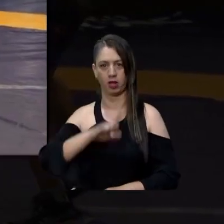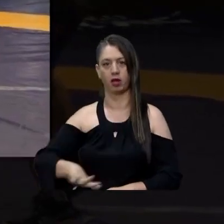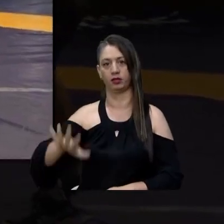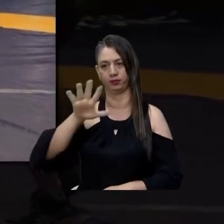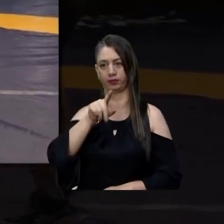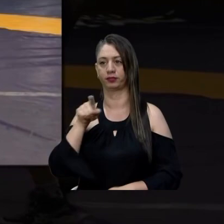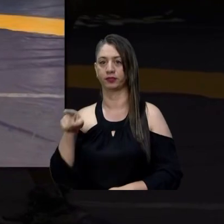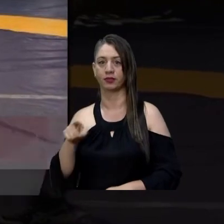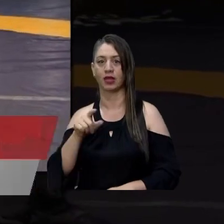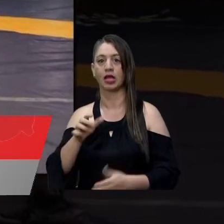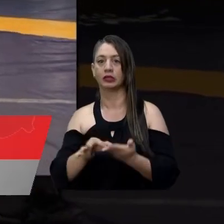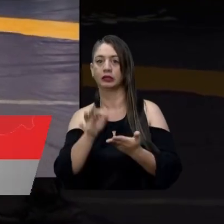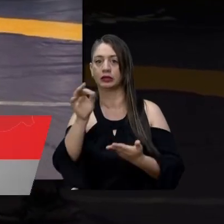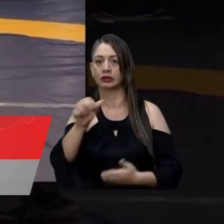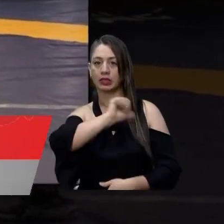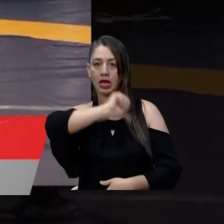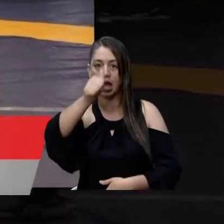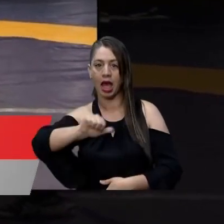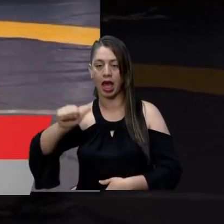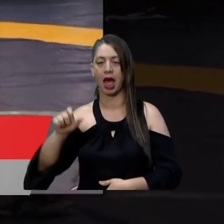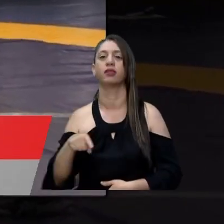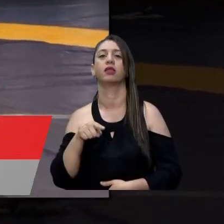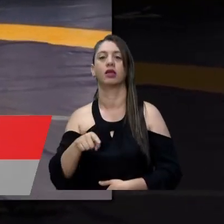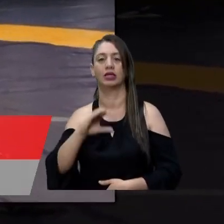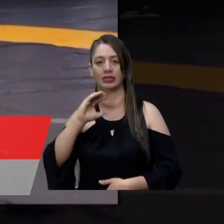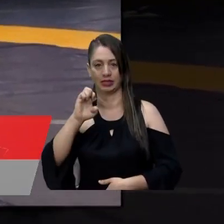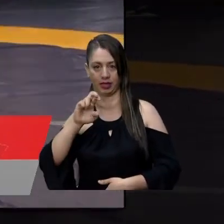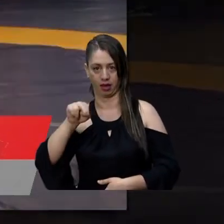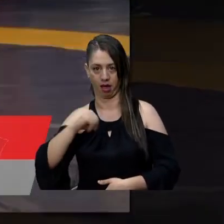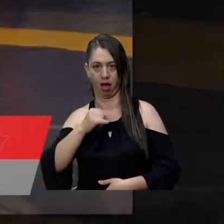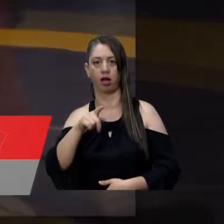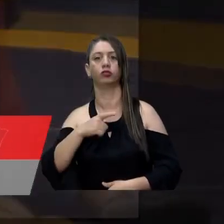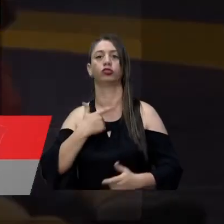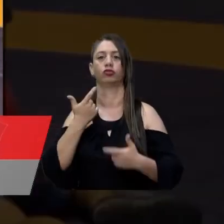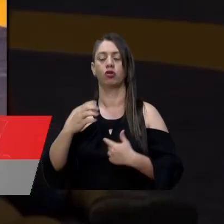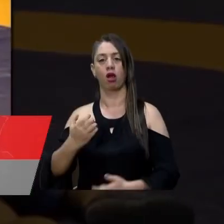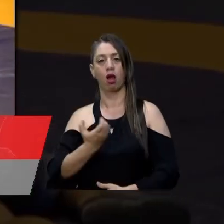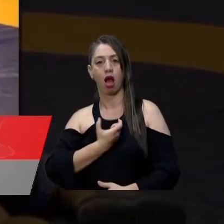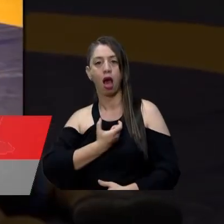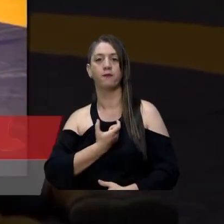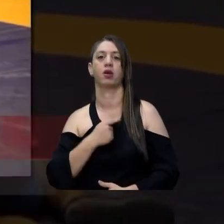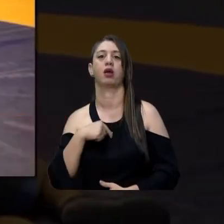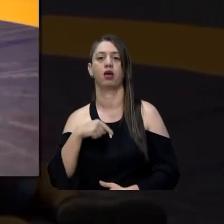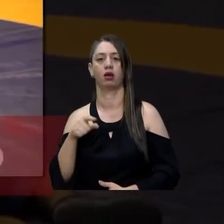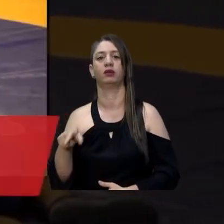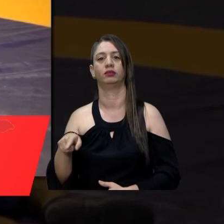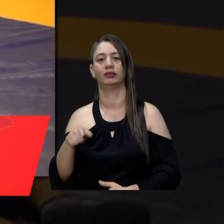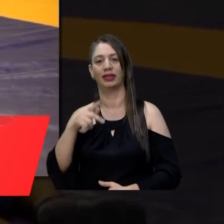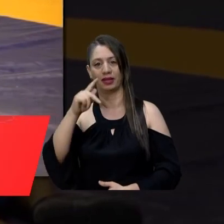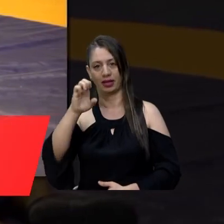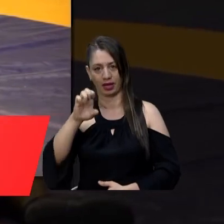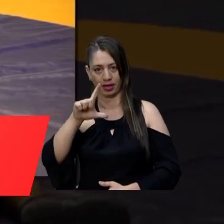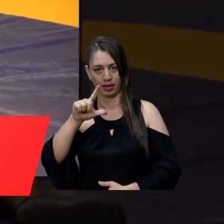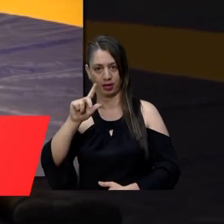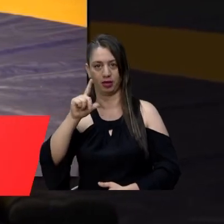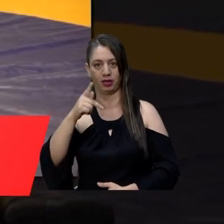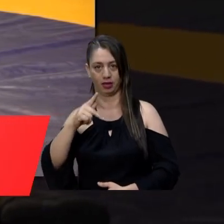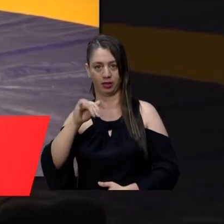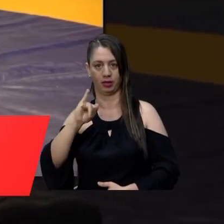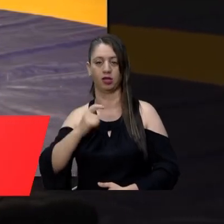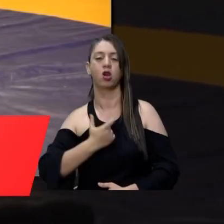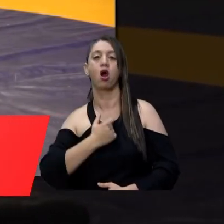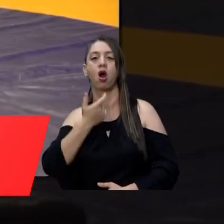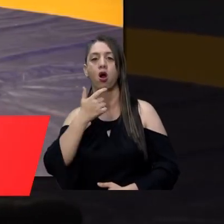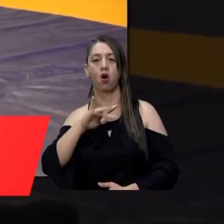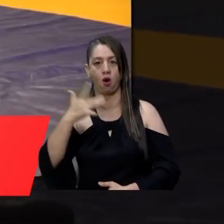En la CEJA Antioquia se consagró campeón de la Copa Colombia de lucha olímpica el vallecaucano Elkin España, quien se colgó el oro en